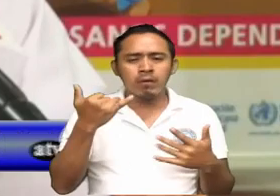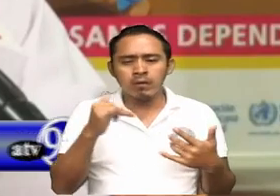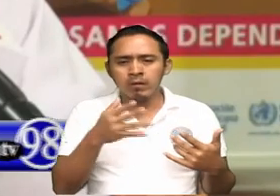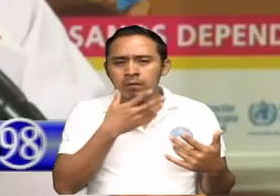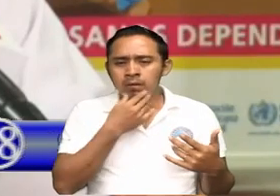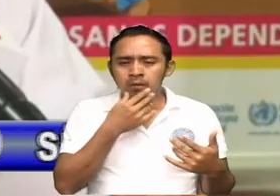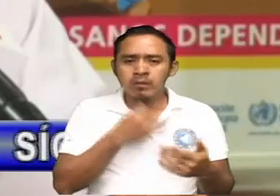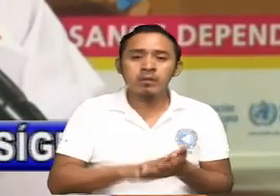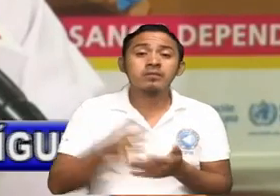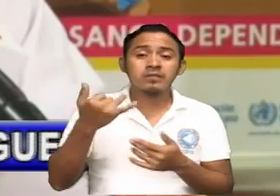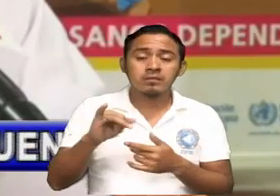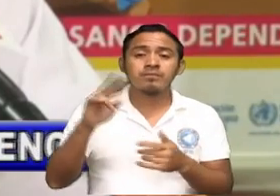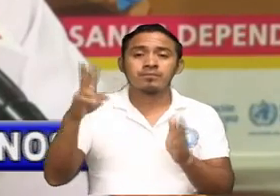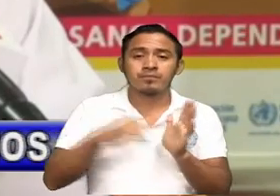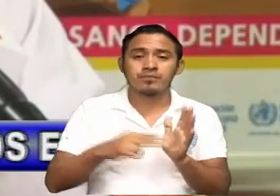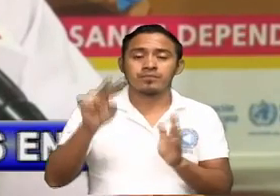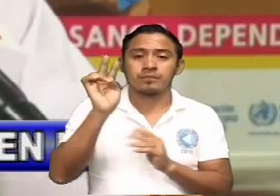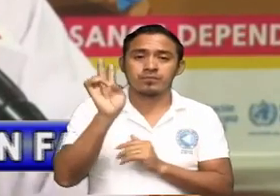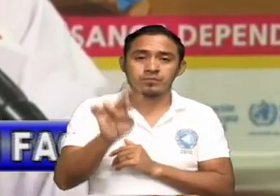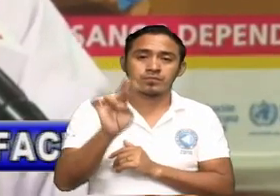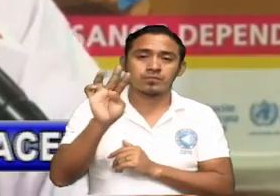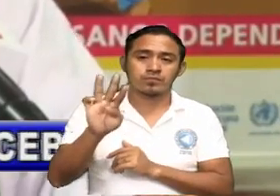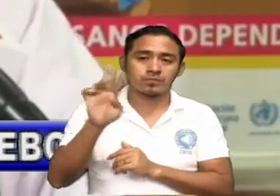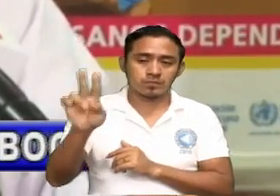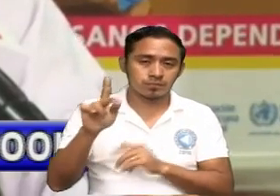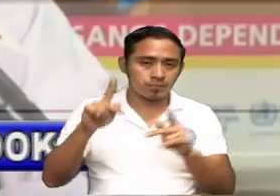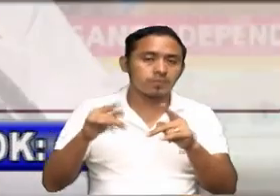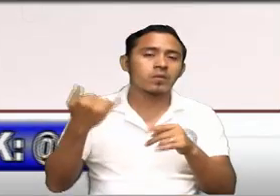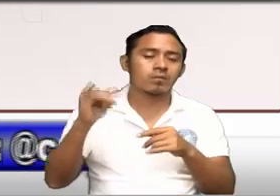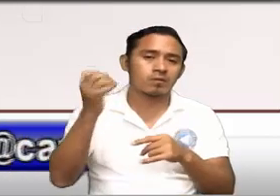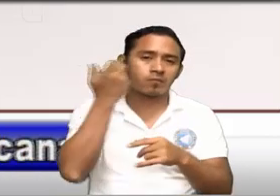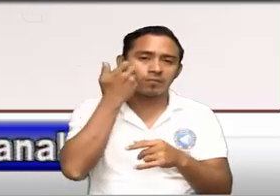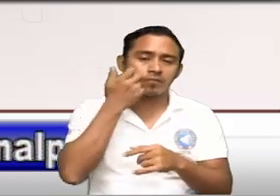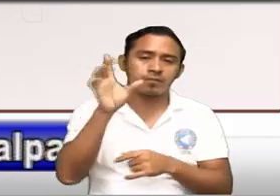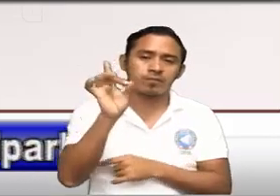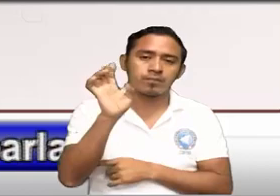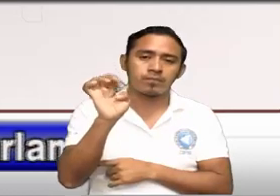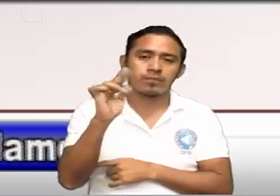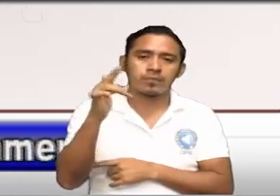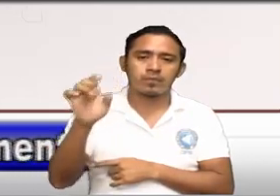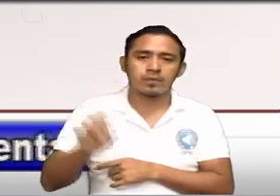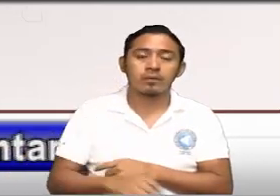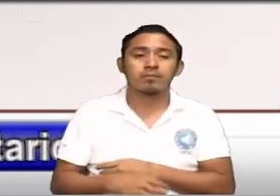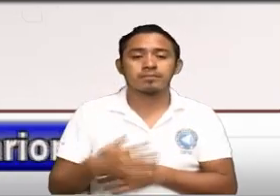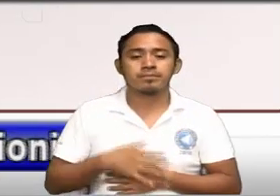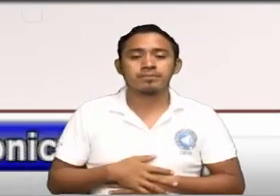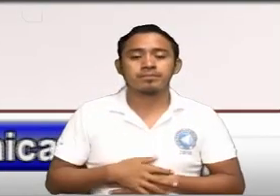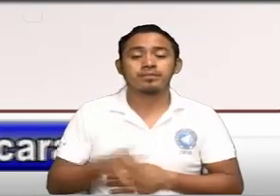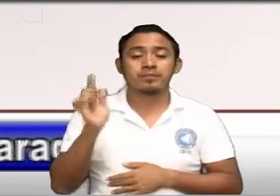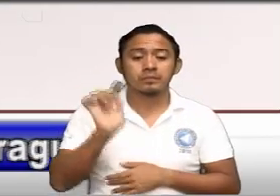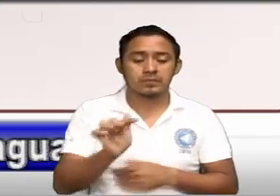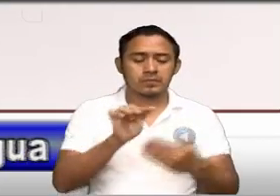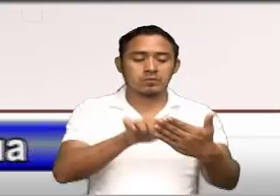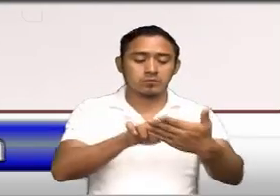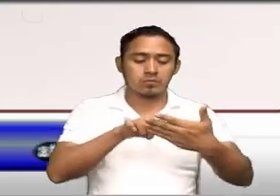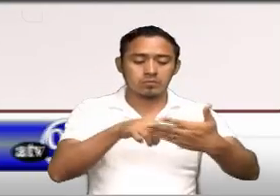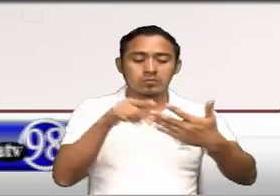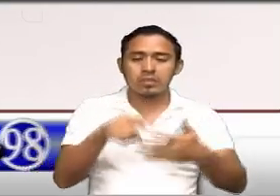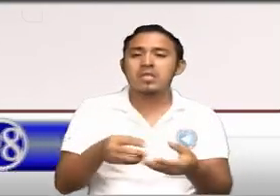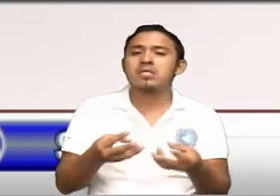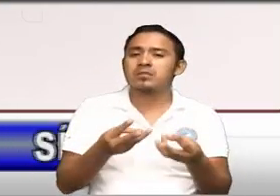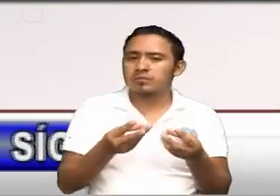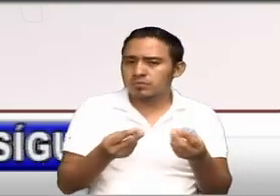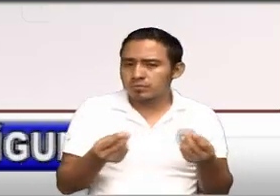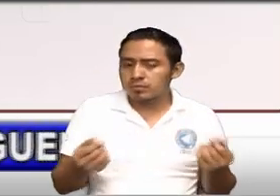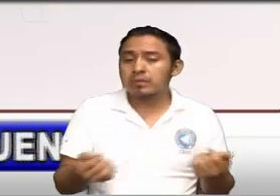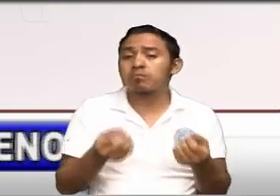confirmado 2.232 casos. Que la aparición de casos por dengue podría diseminarse de forma rápida en la época